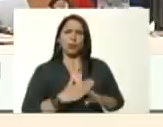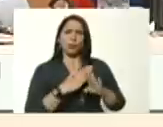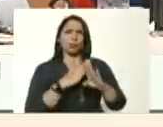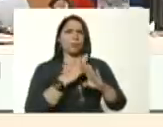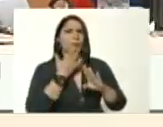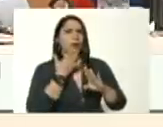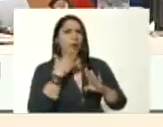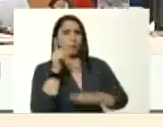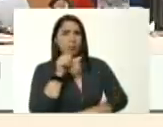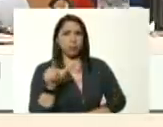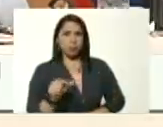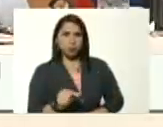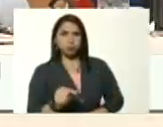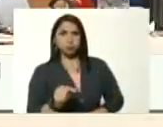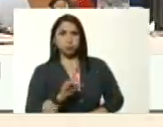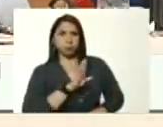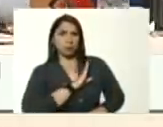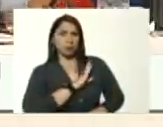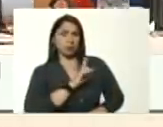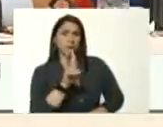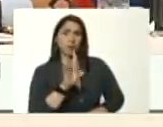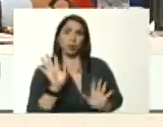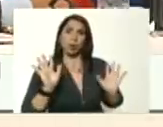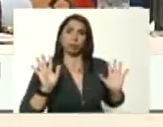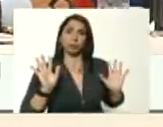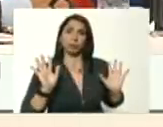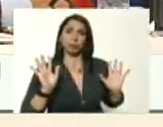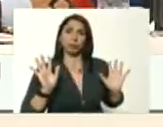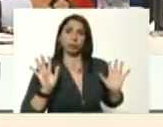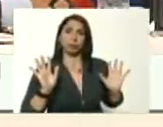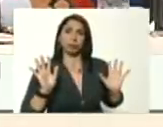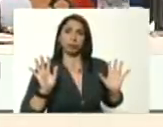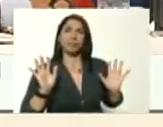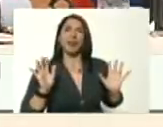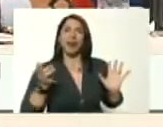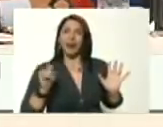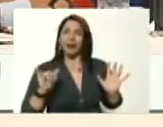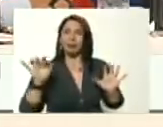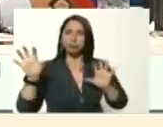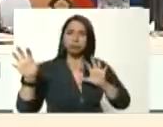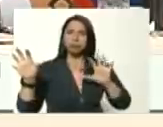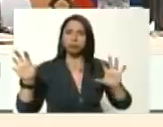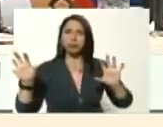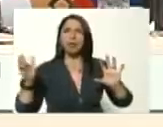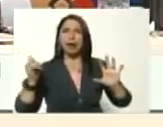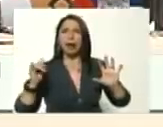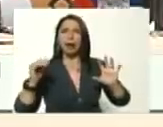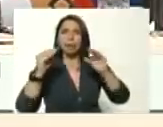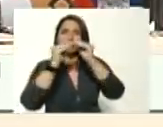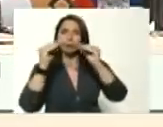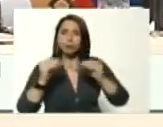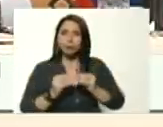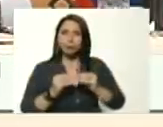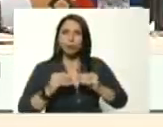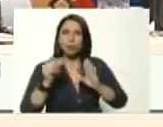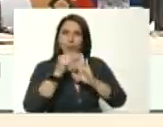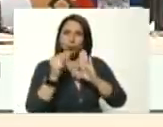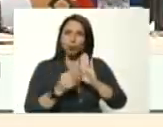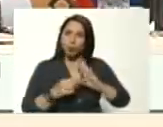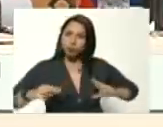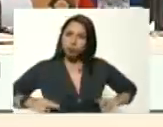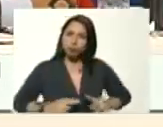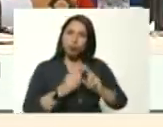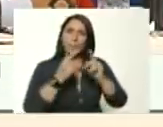esequibo es de venezuela son posiciones país que nos encuentran para